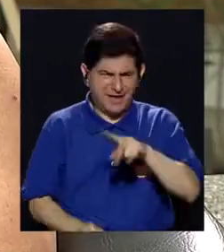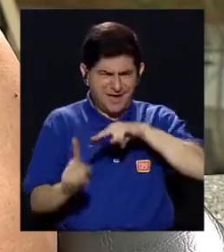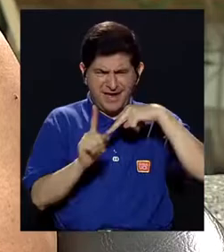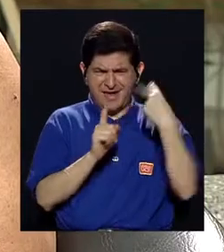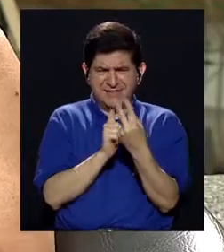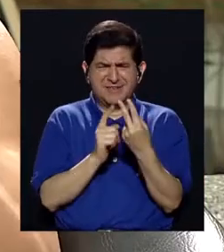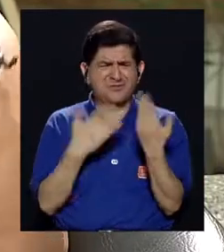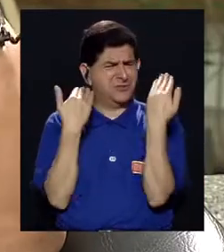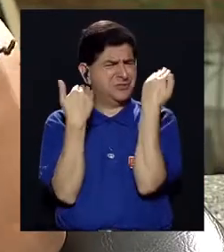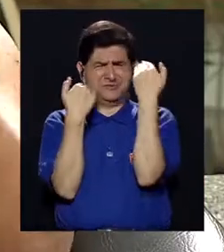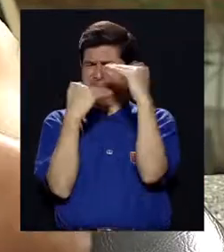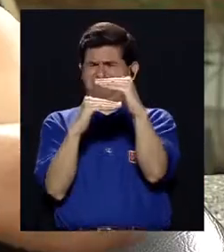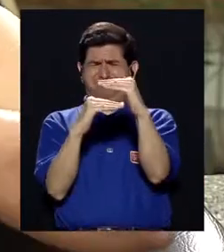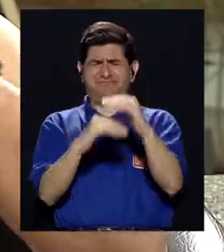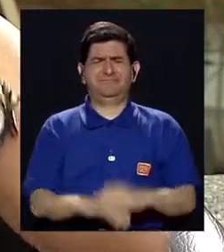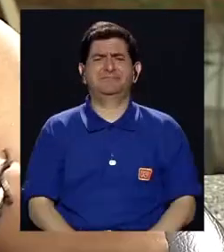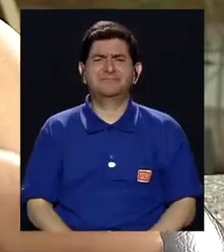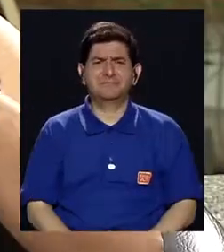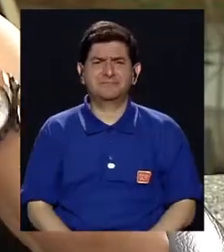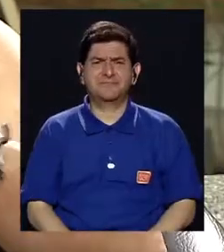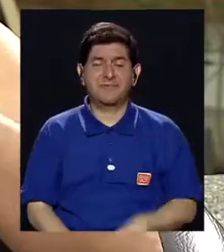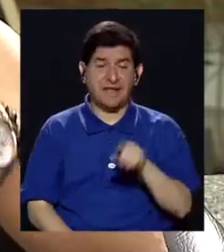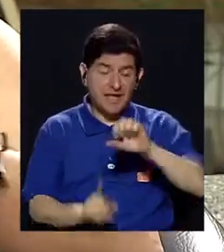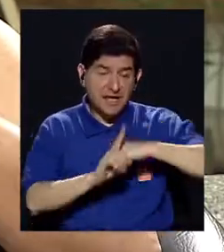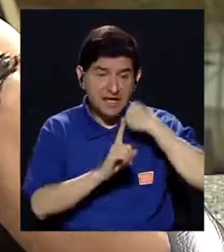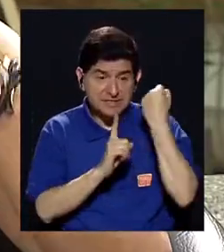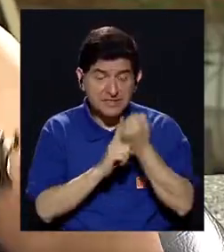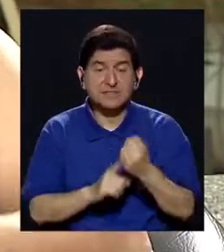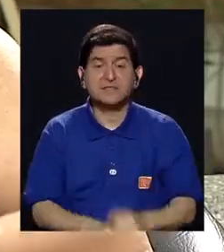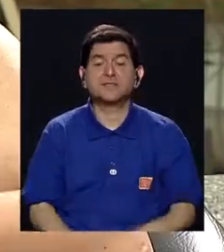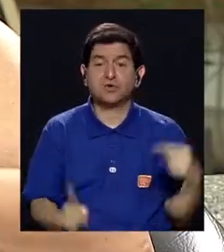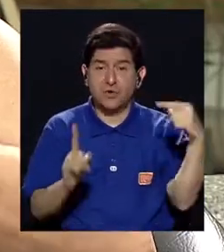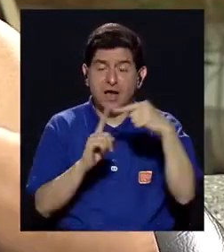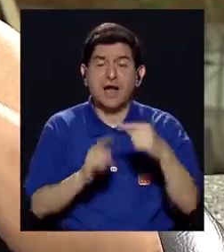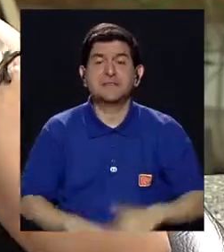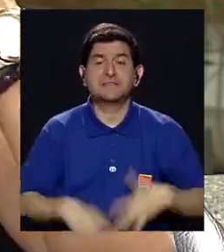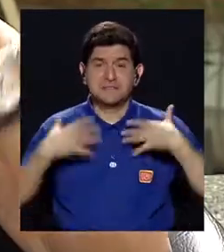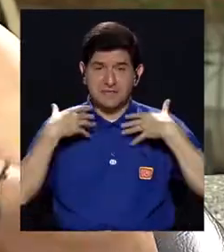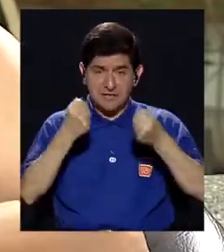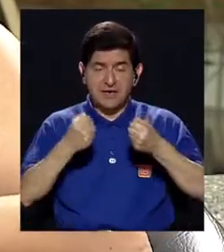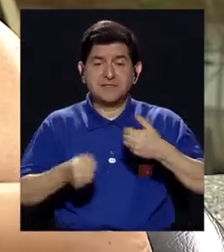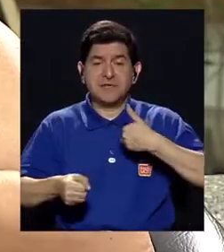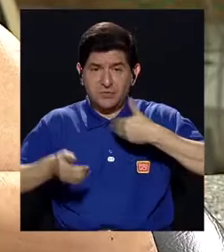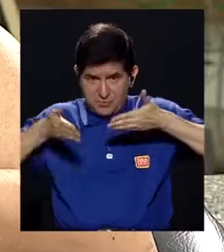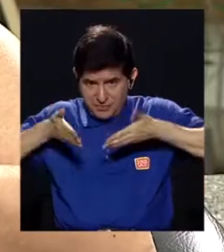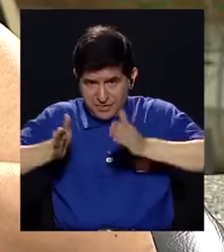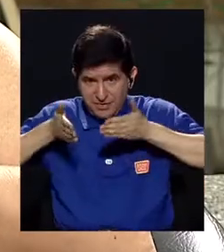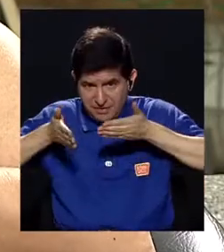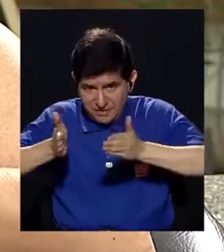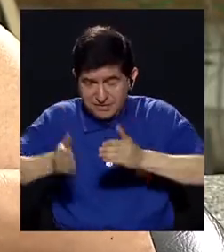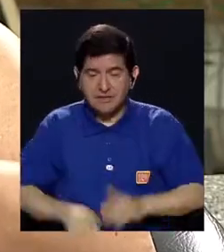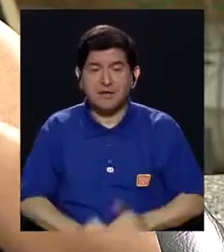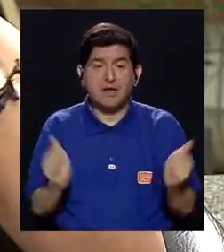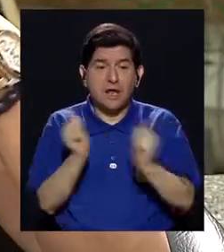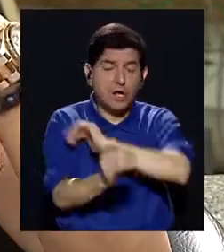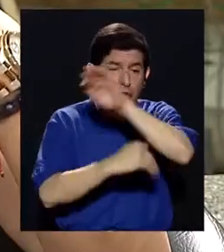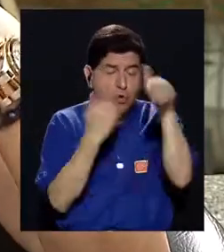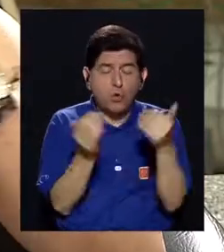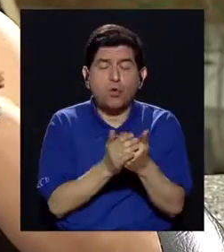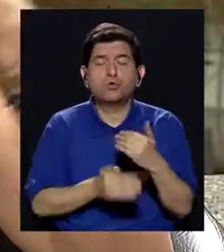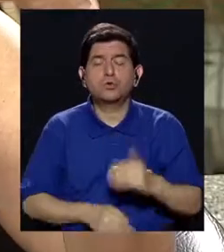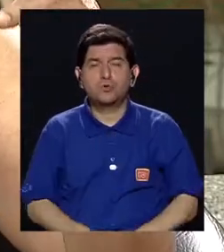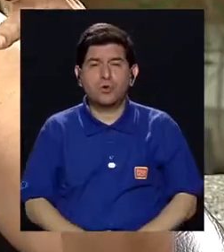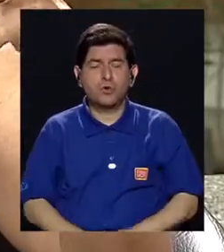reproductiva, que entonces con todos los avances de la perspectiva de género y de las demandas del movimiento de mujeres,